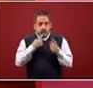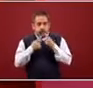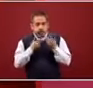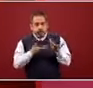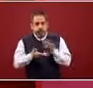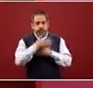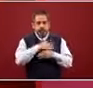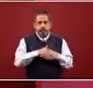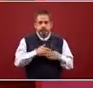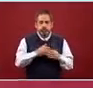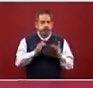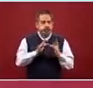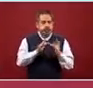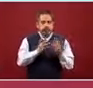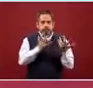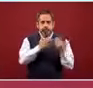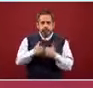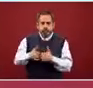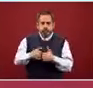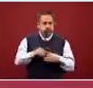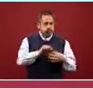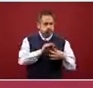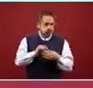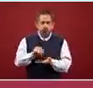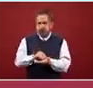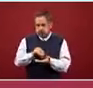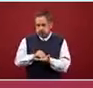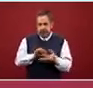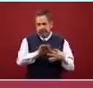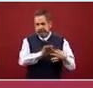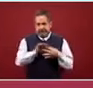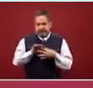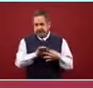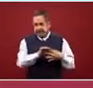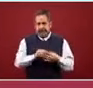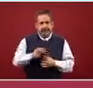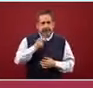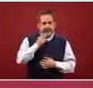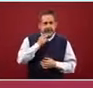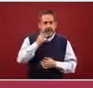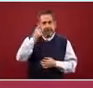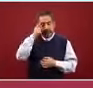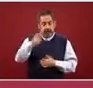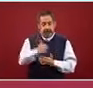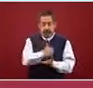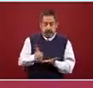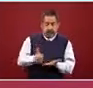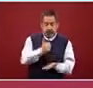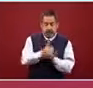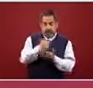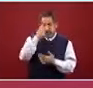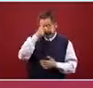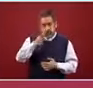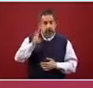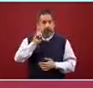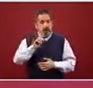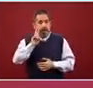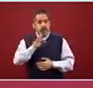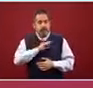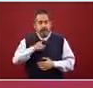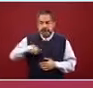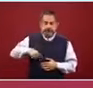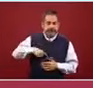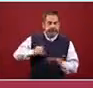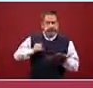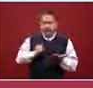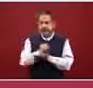nos mantuviéramos muy bien coordinados, como nos mantenemos hasta el momento, pero también que la zona metropolitana tuviera la posibilidad de tomar